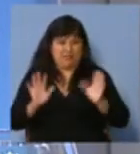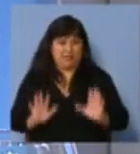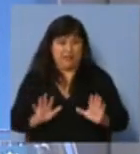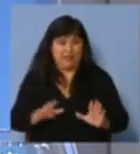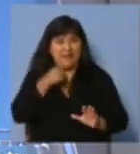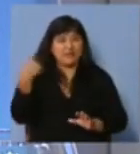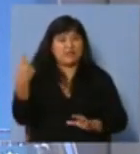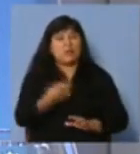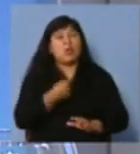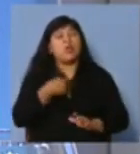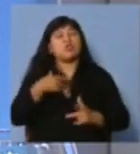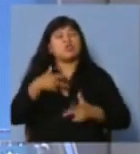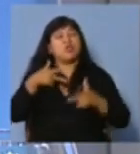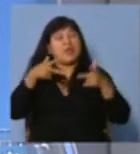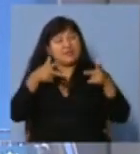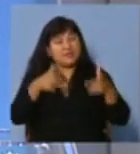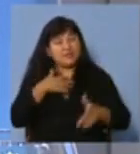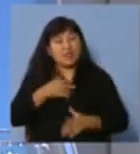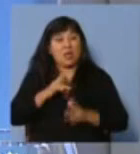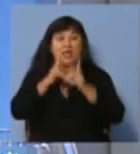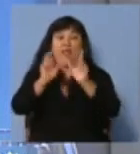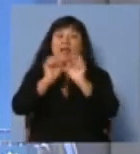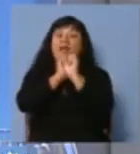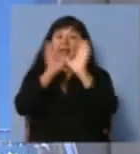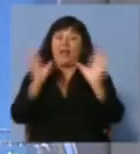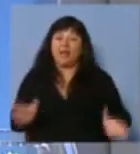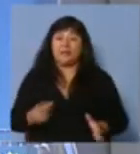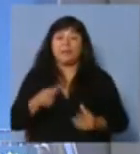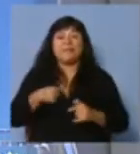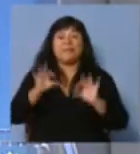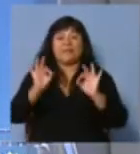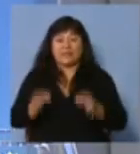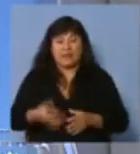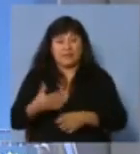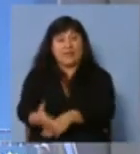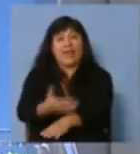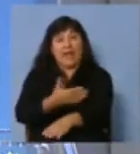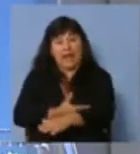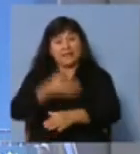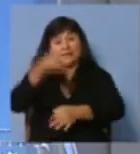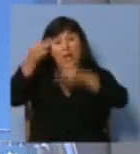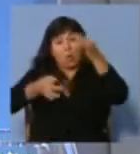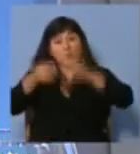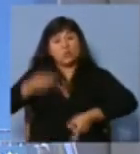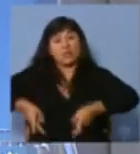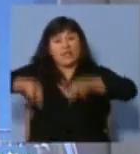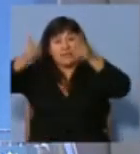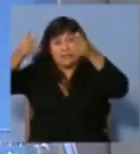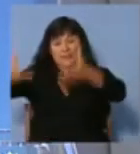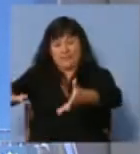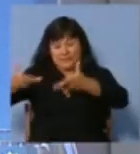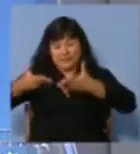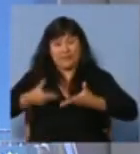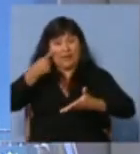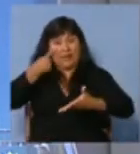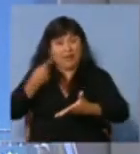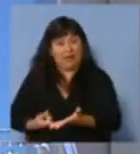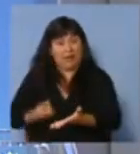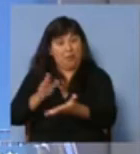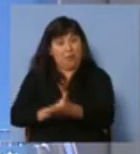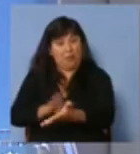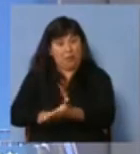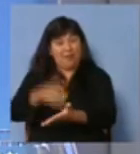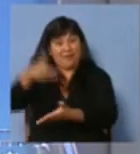es precisamente que sus tuvimos en cuenta lo que les ocurrió en su operativa de justicia al extremo que la señora está en el lugar donde